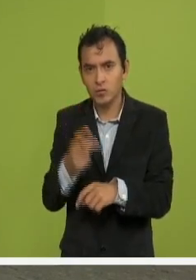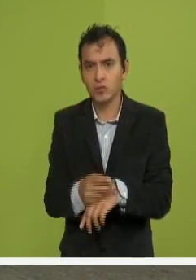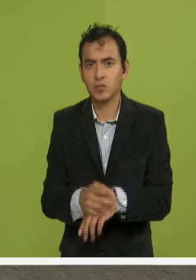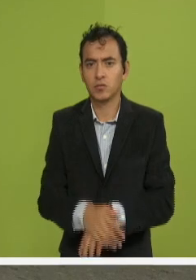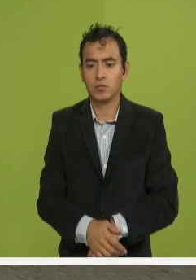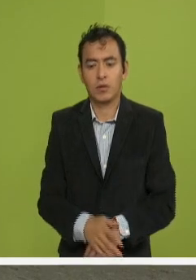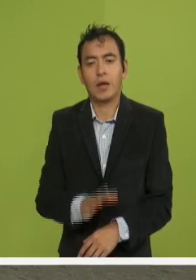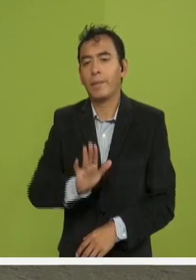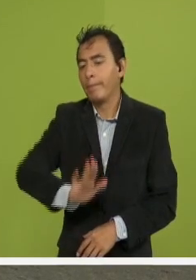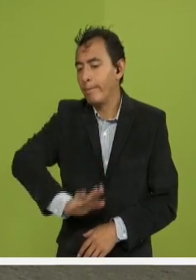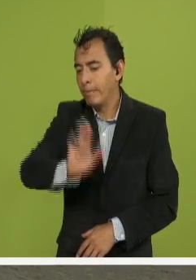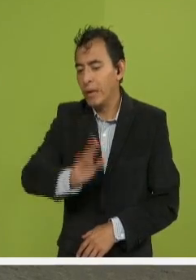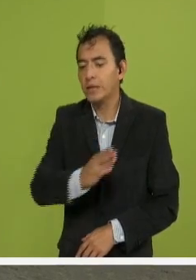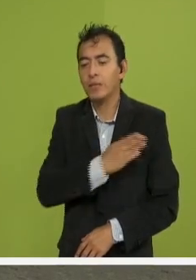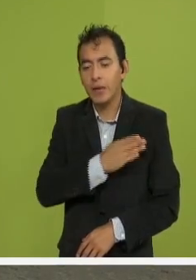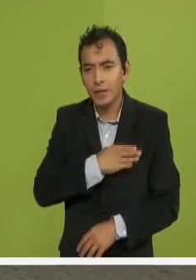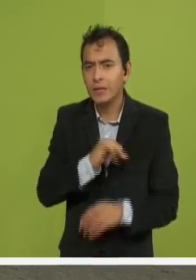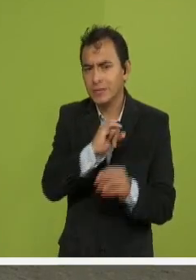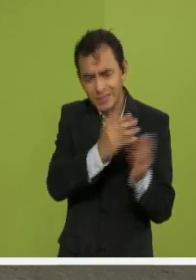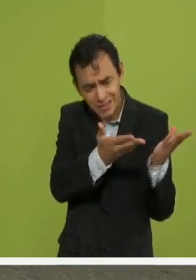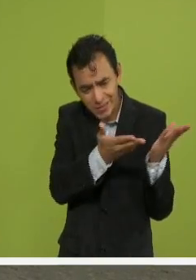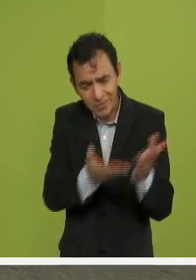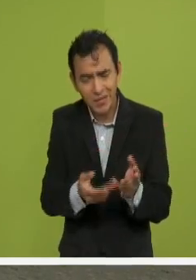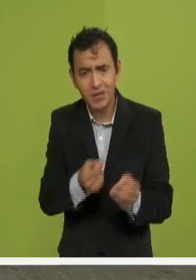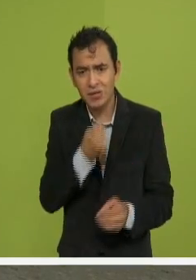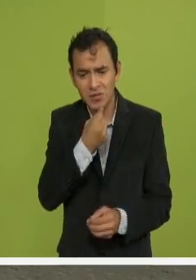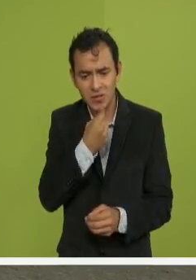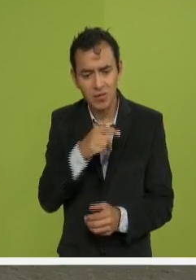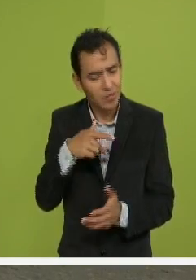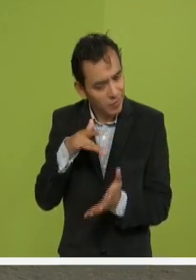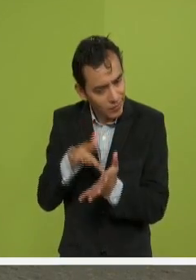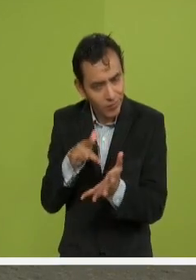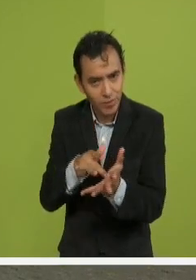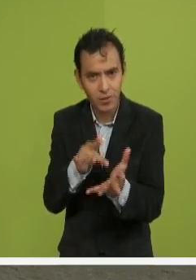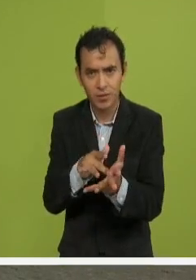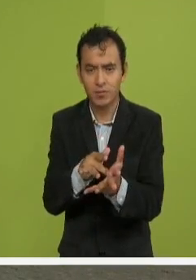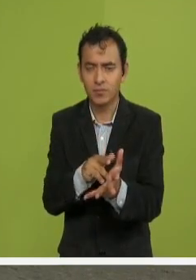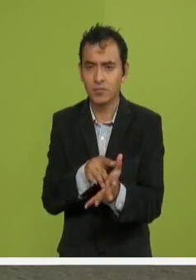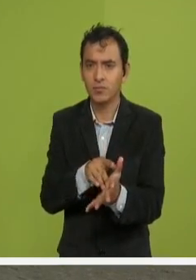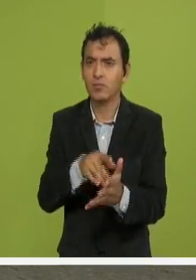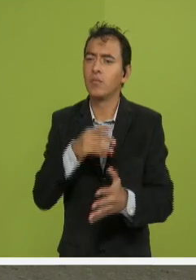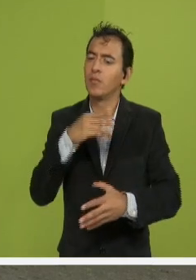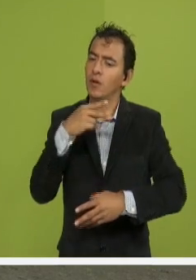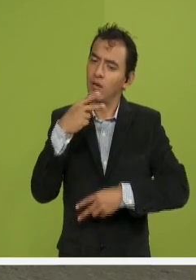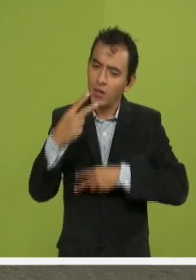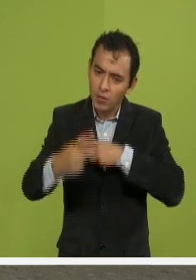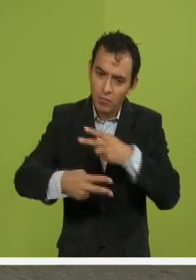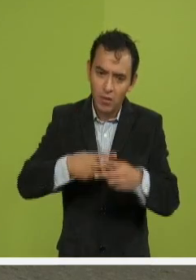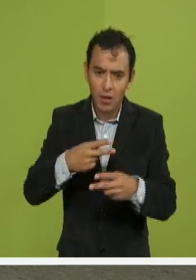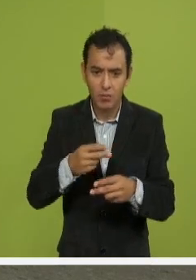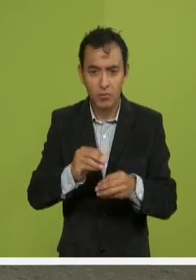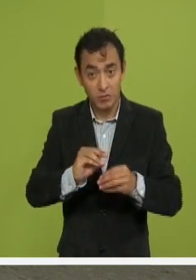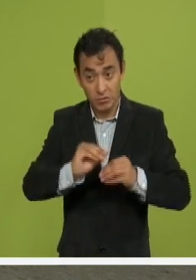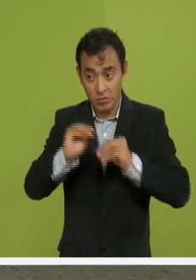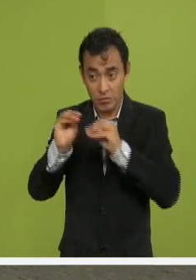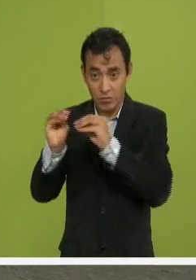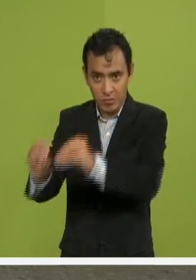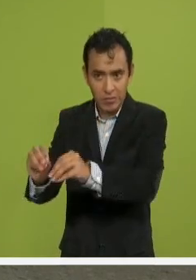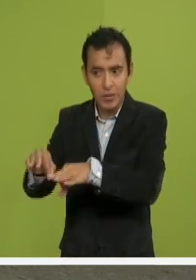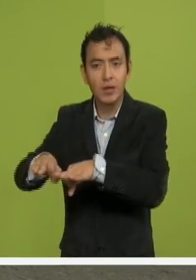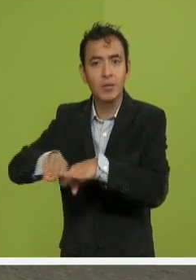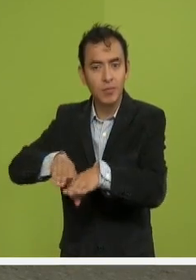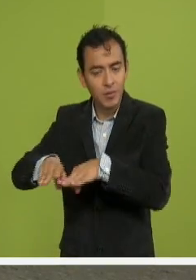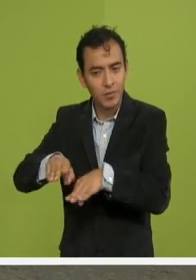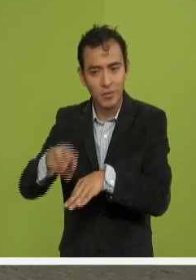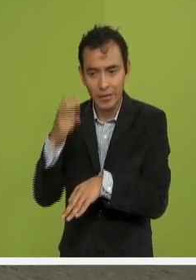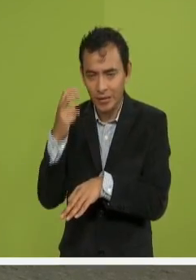aparentemente es una buena acción de decir, sí, vengan los niños, los apoyamos y vamos y los establecemos en algún trabajo, eso